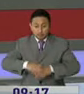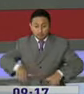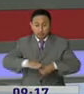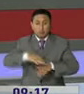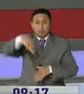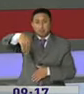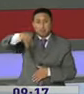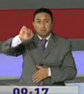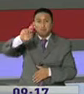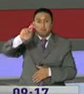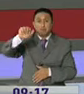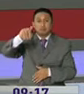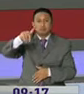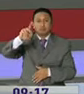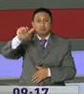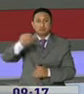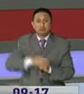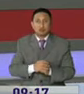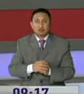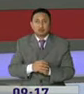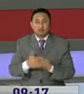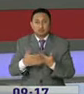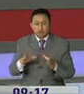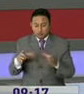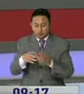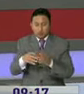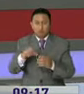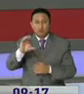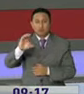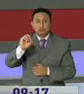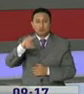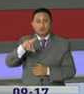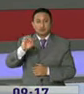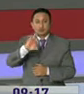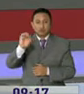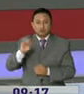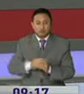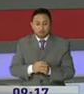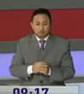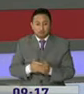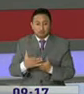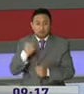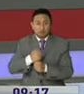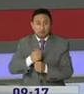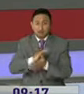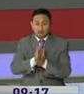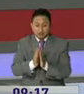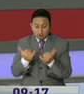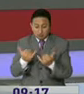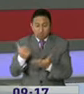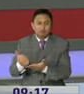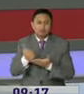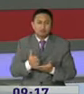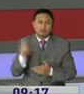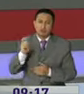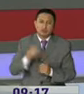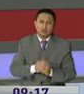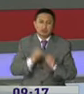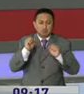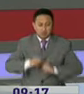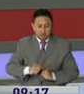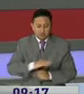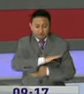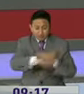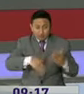Miranda. Esto en la parroquia de Conocoto. Ella perdió su empleo y ahora necesita ayuda para que